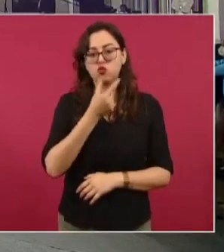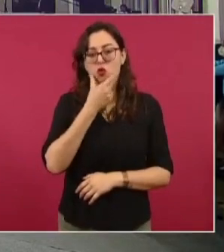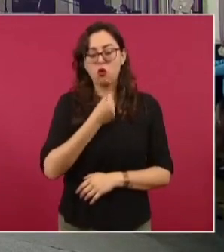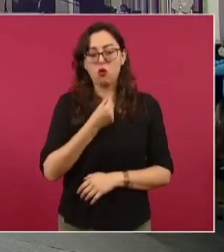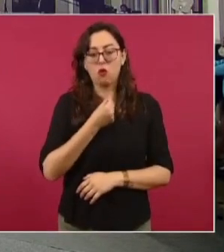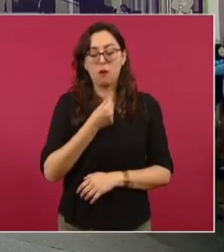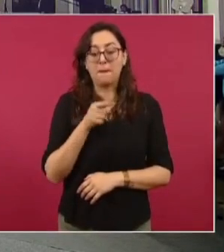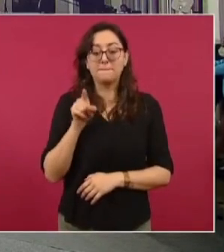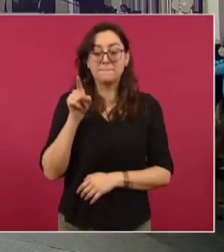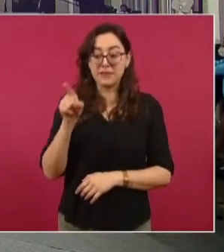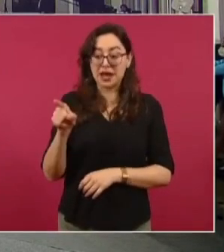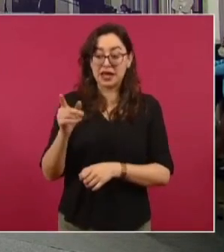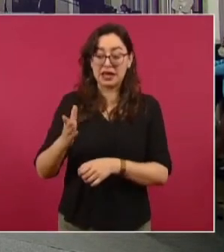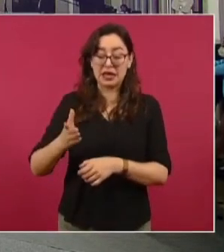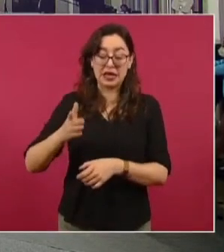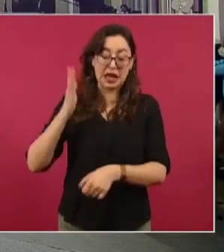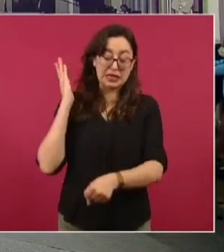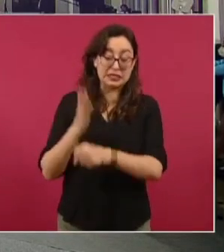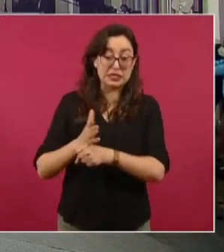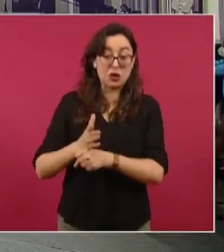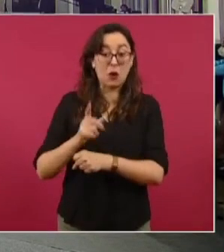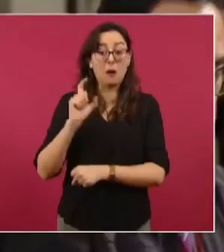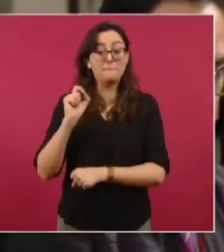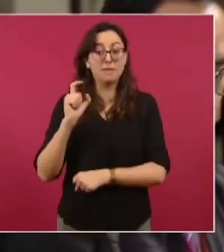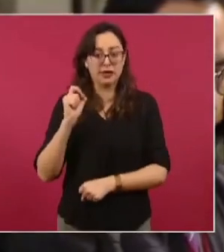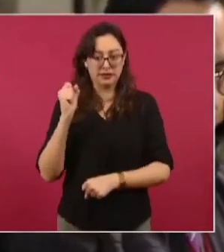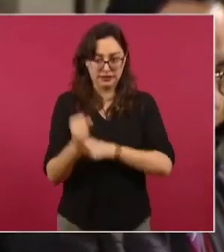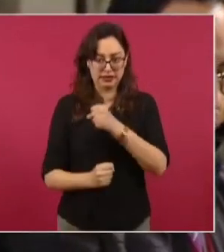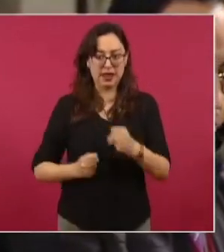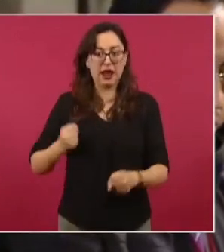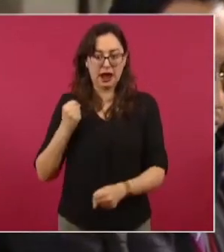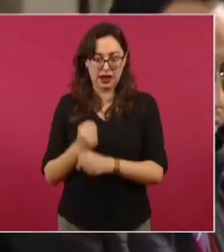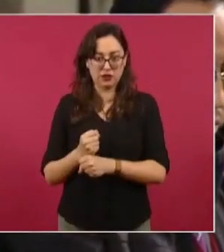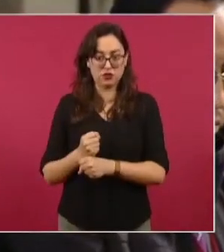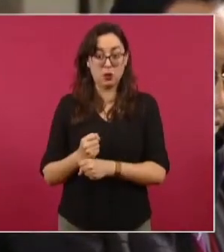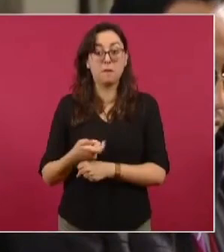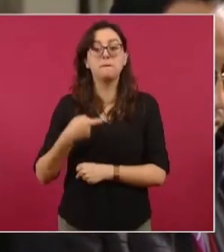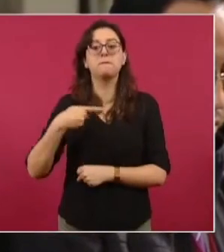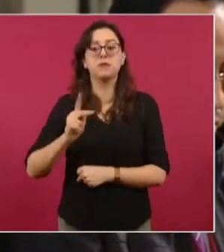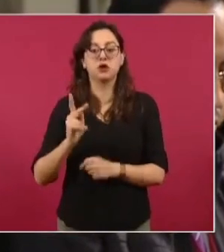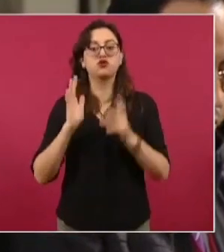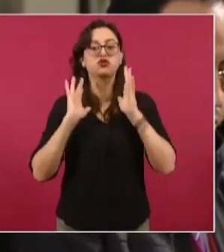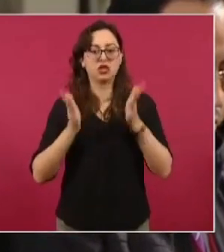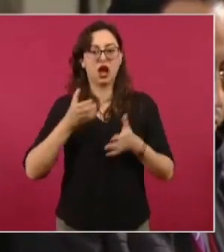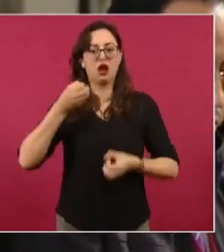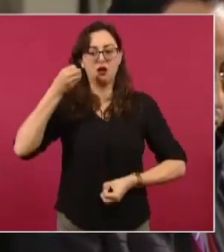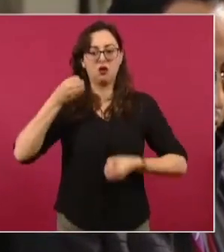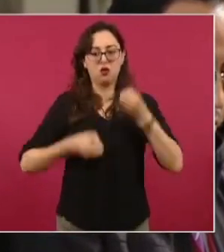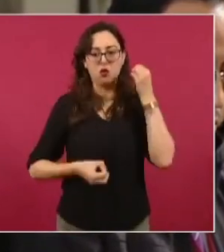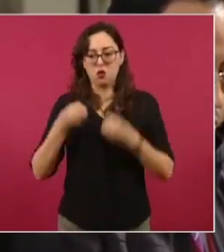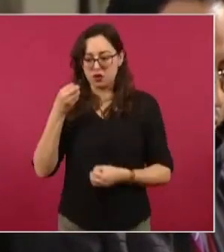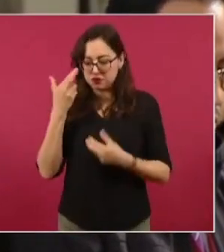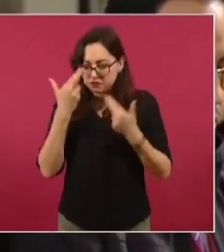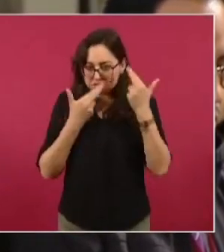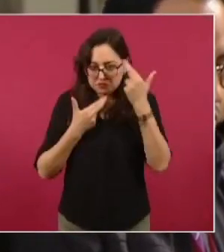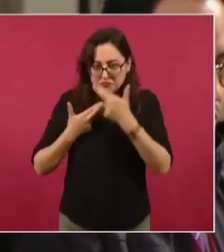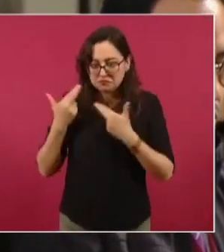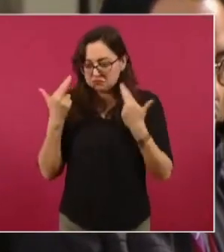corpulcando una pena de más de 20 años de cárcel el juez determinó que se